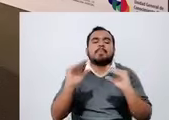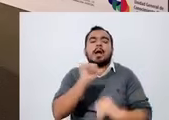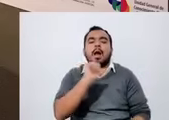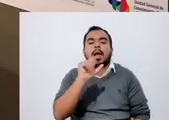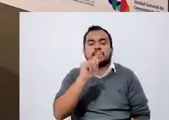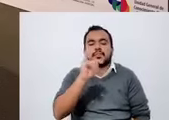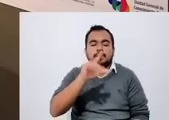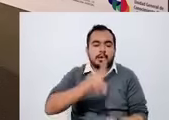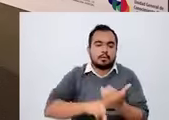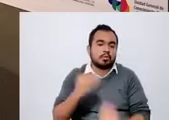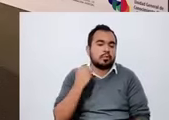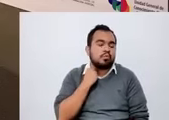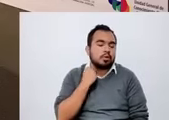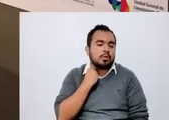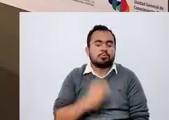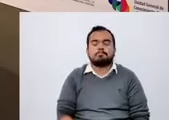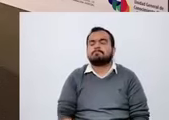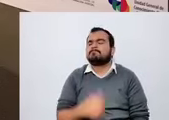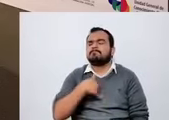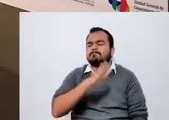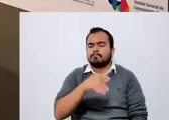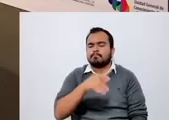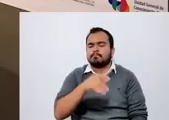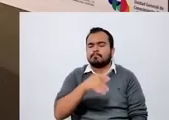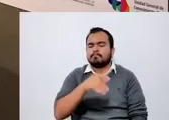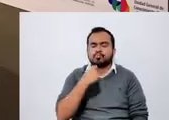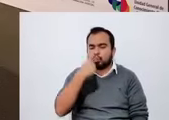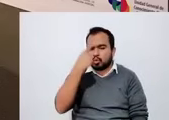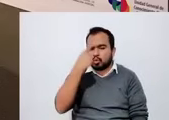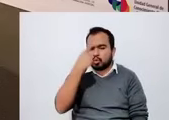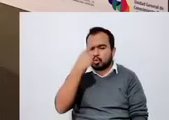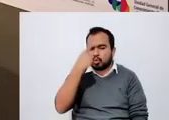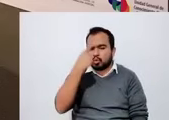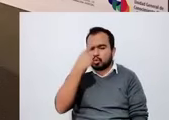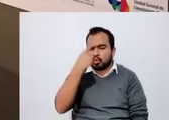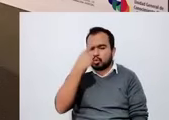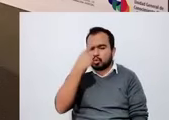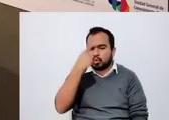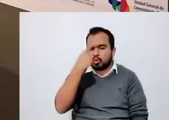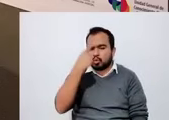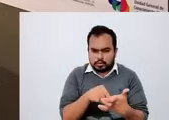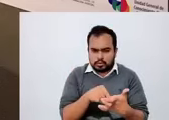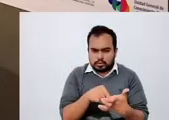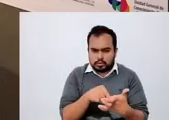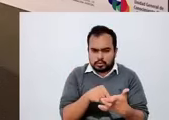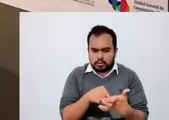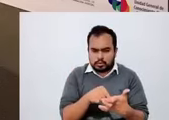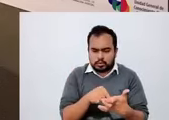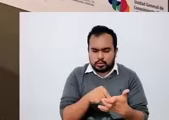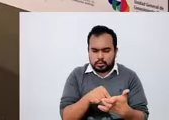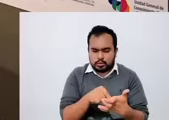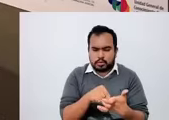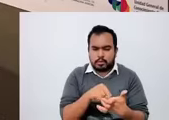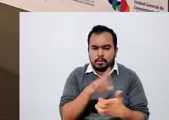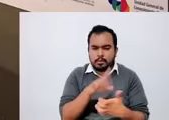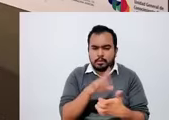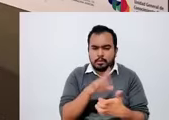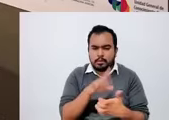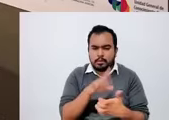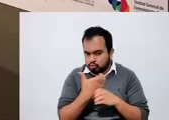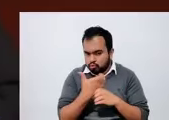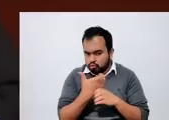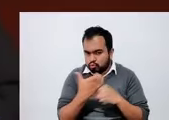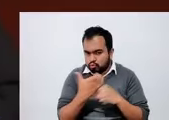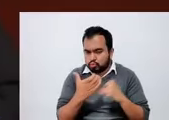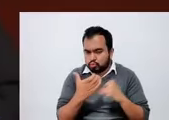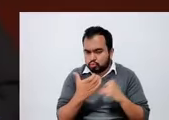Bueno, en primer lugar, empezando por el final, ¿se harían mejores juezas y jueces porque supieran más ética y mejores abogados? Podrían utilizarlo de manera